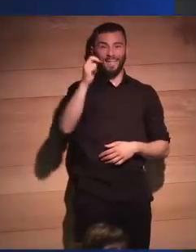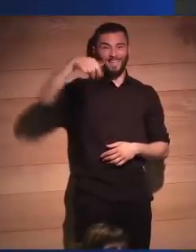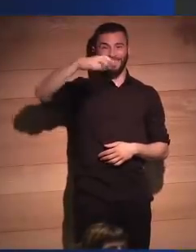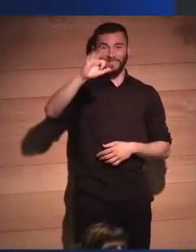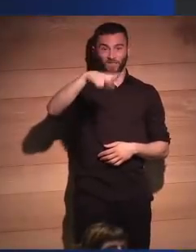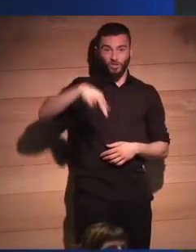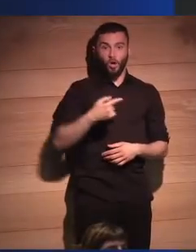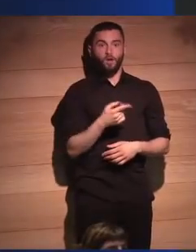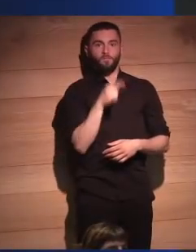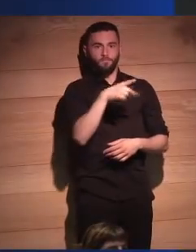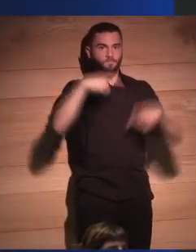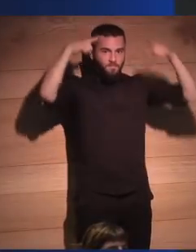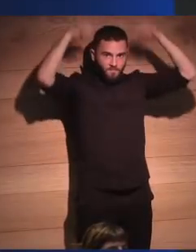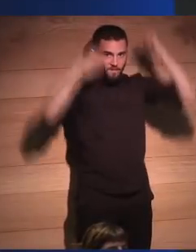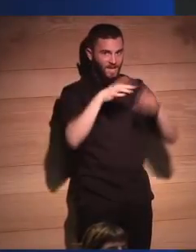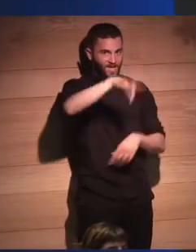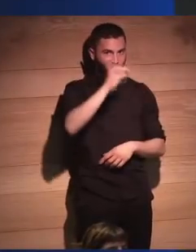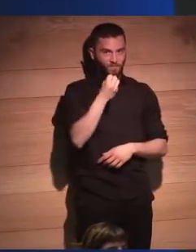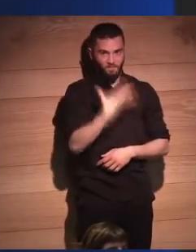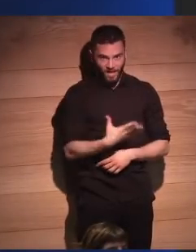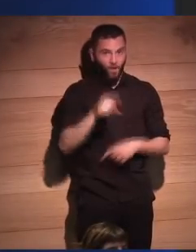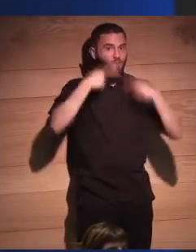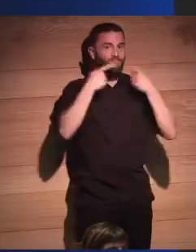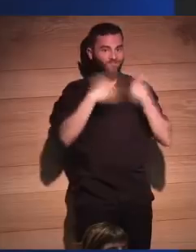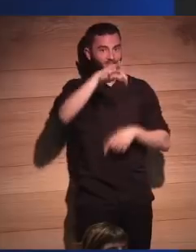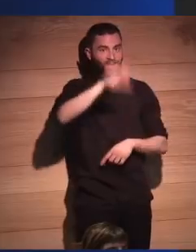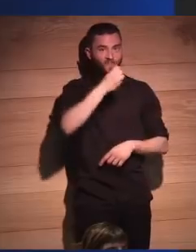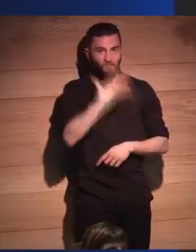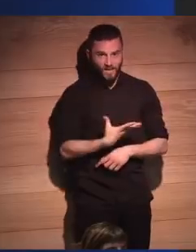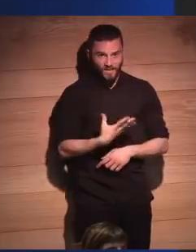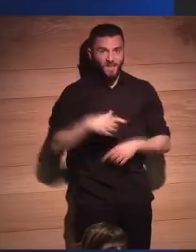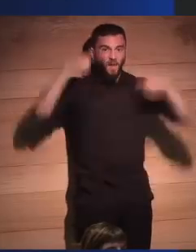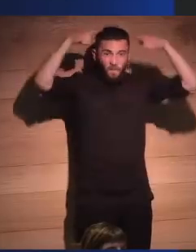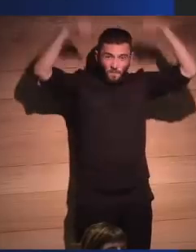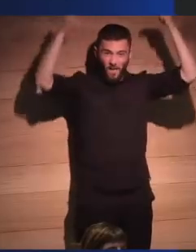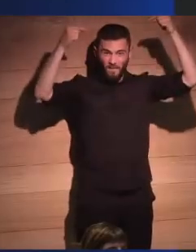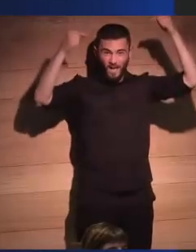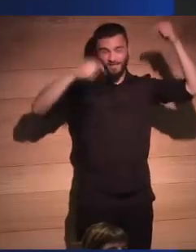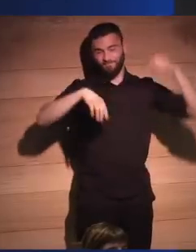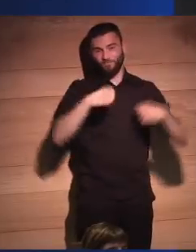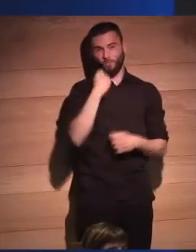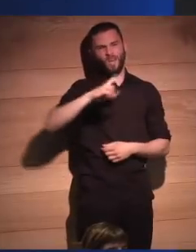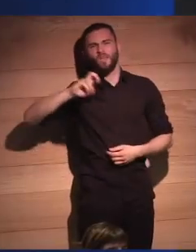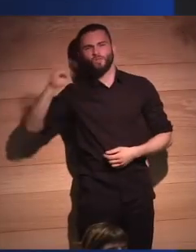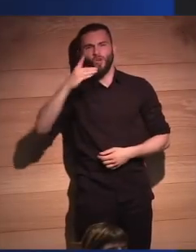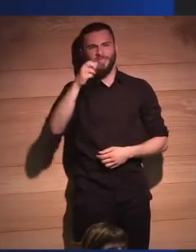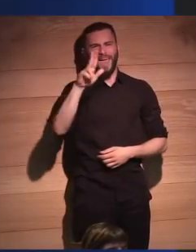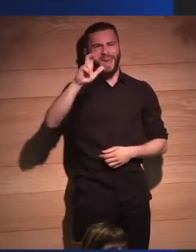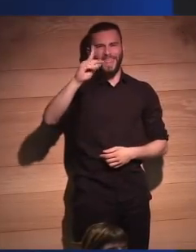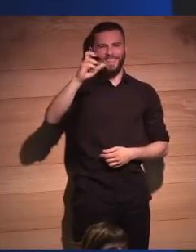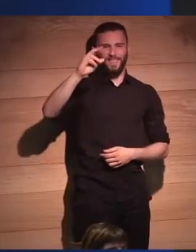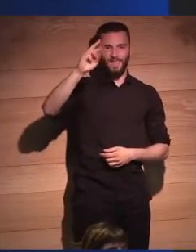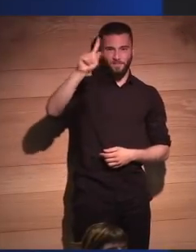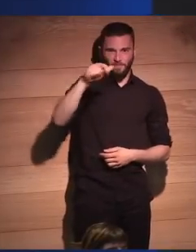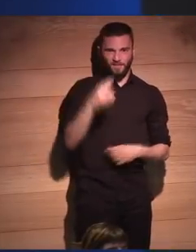como Joker? ¿Qué hay entre Batman y Daredevil? ¿Qué es lo que hay? ¿Qué les pasa a estos dos? ¿Nació Batman porque